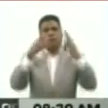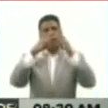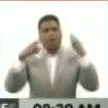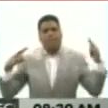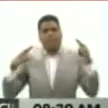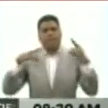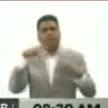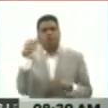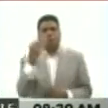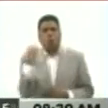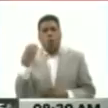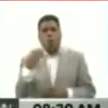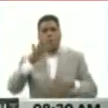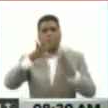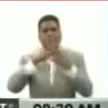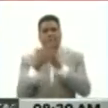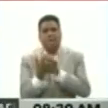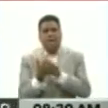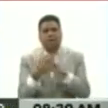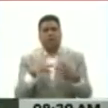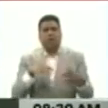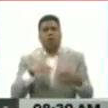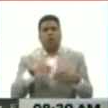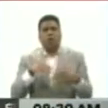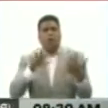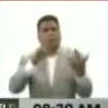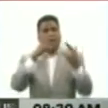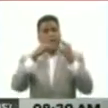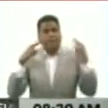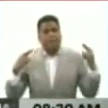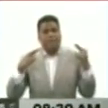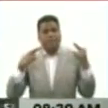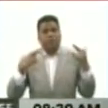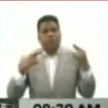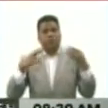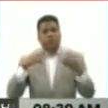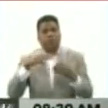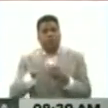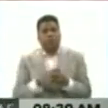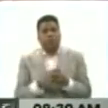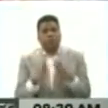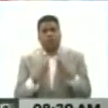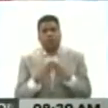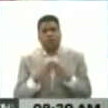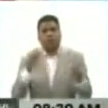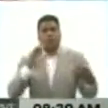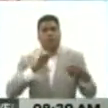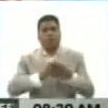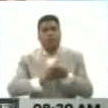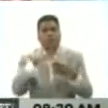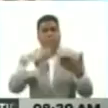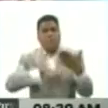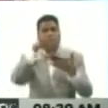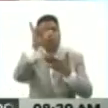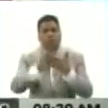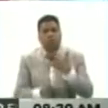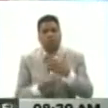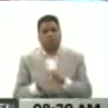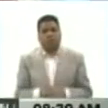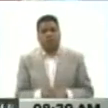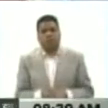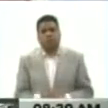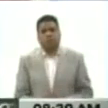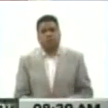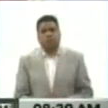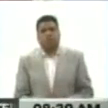Jóvenes del Barrio, campamento de formación, que lo lleva el coordinador Kevin Dama, que es mi compañero. Se están haciendo proyectos después que digamos,